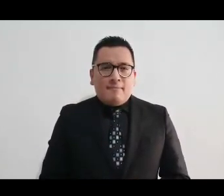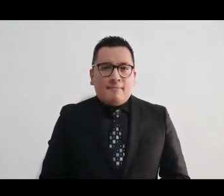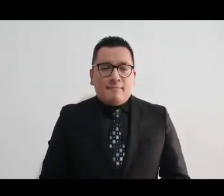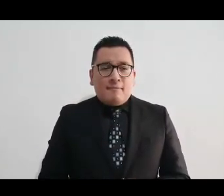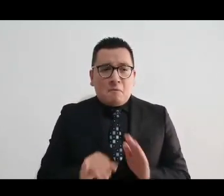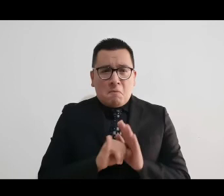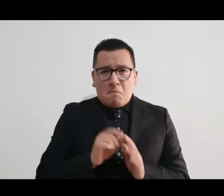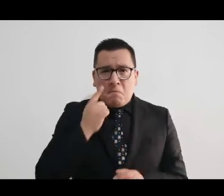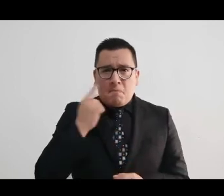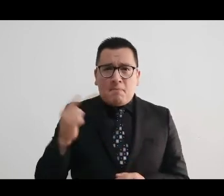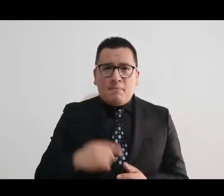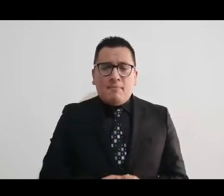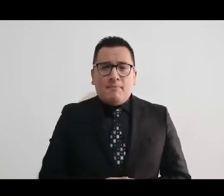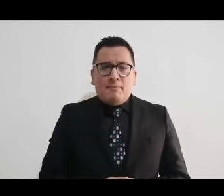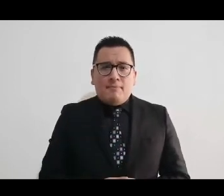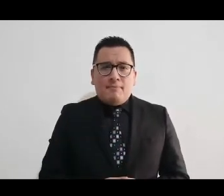IEC, en Instagram,